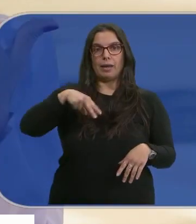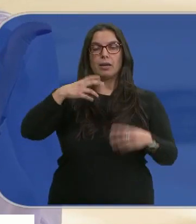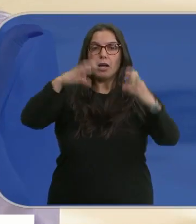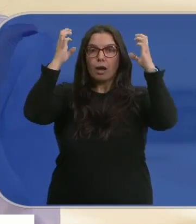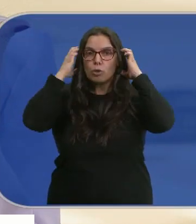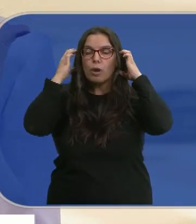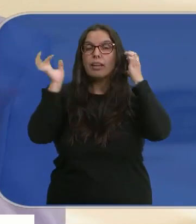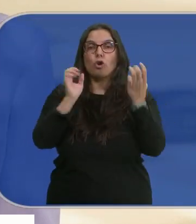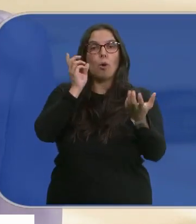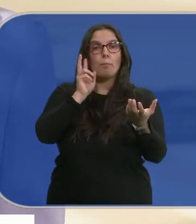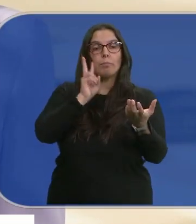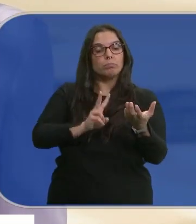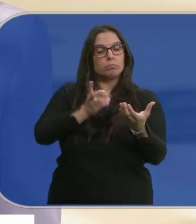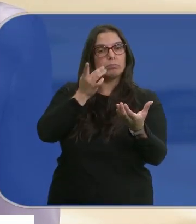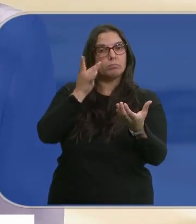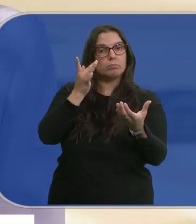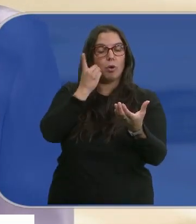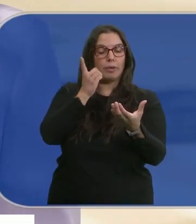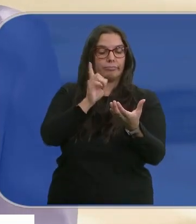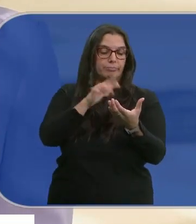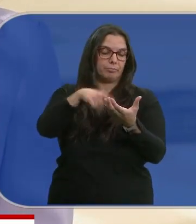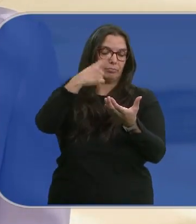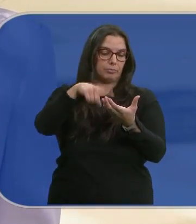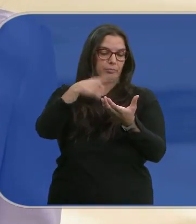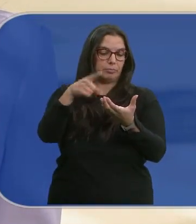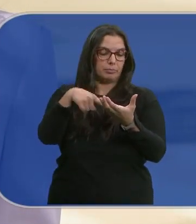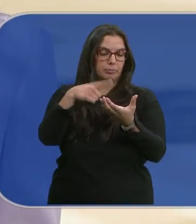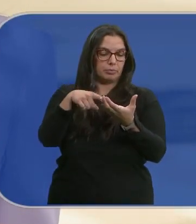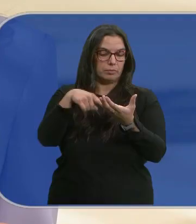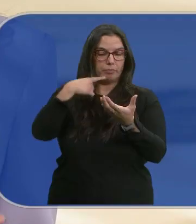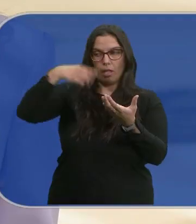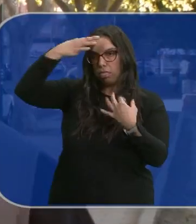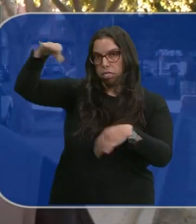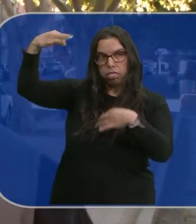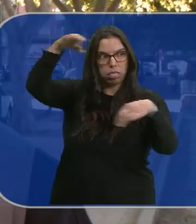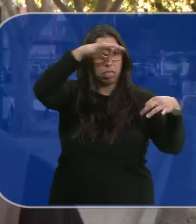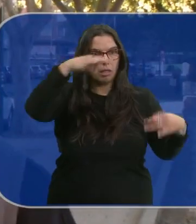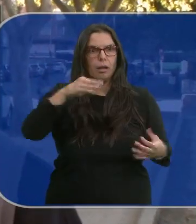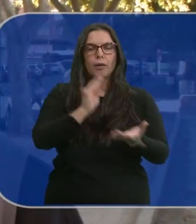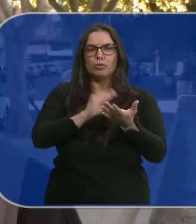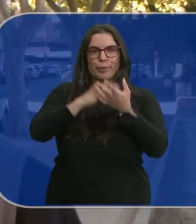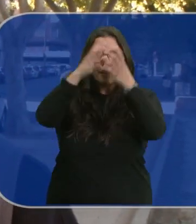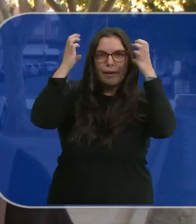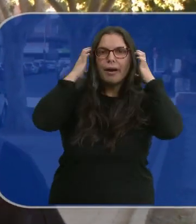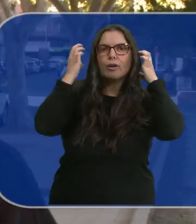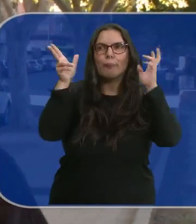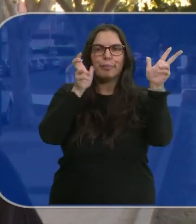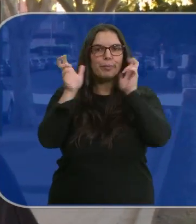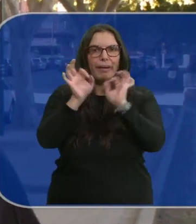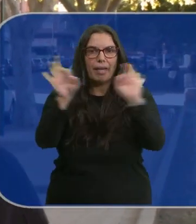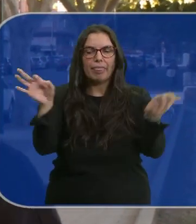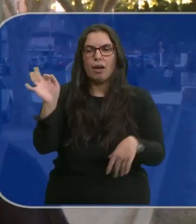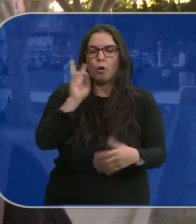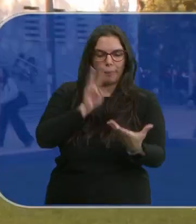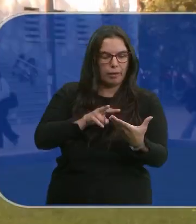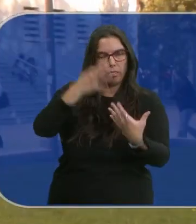el móvil o los auriculares. Y claro, con estos dispositivos se reduce mucho la capacidad de percepción. Sí, muchas veces vamos con los cascos puestos o mirando el móvil o